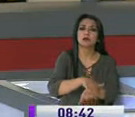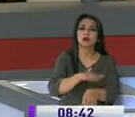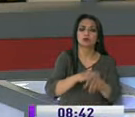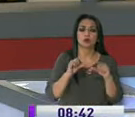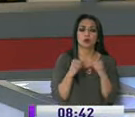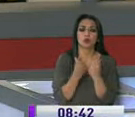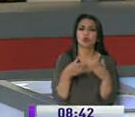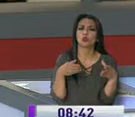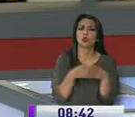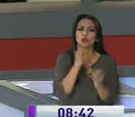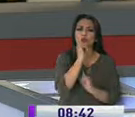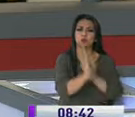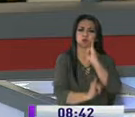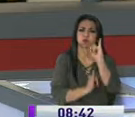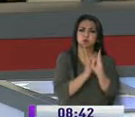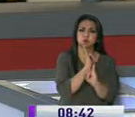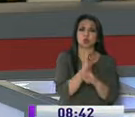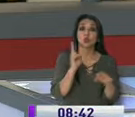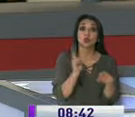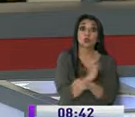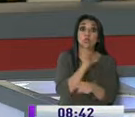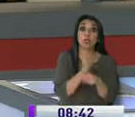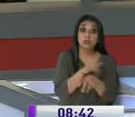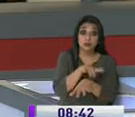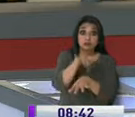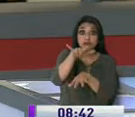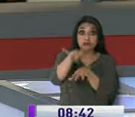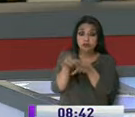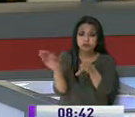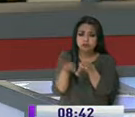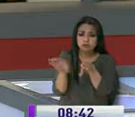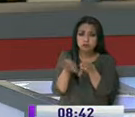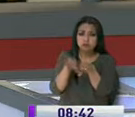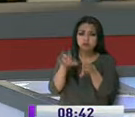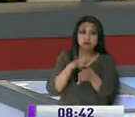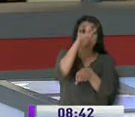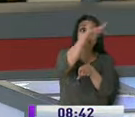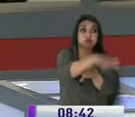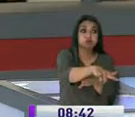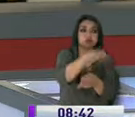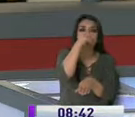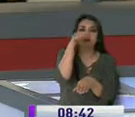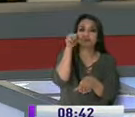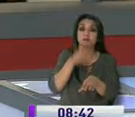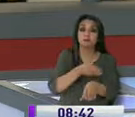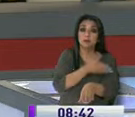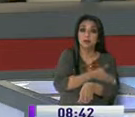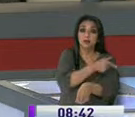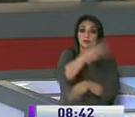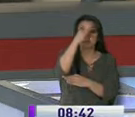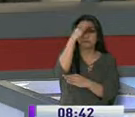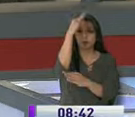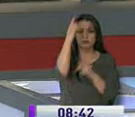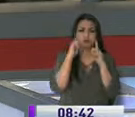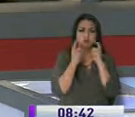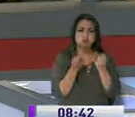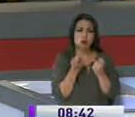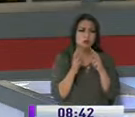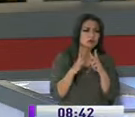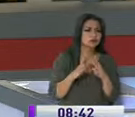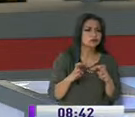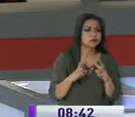que lastimosamente va a causar problemas si no se repara a tiempo. Ustedes ven que la zanja en algo atenúa el problema, sin embargo es necesaria